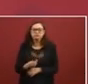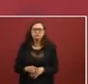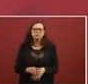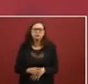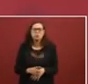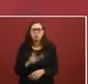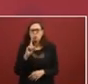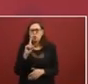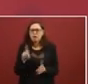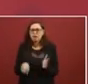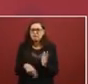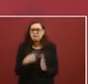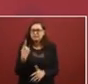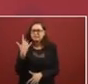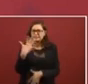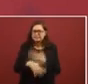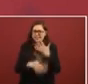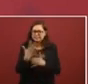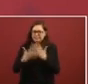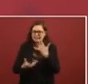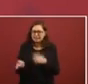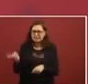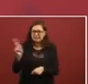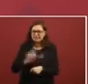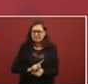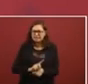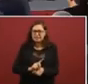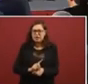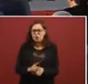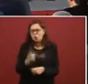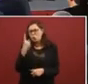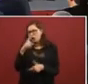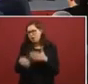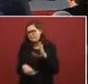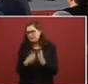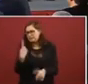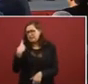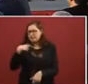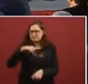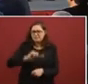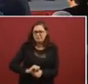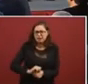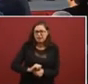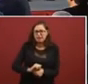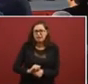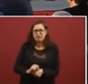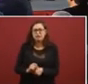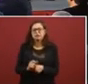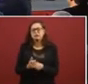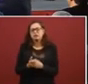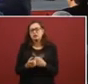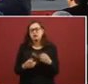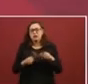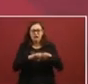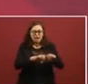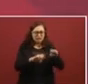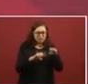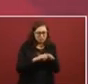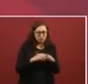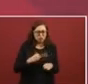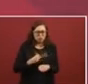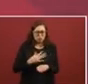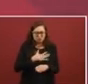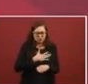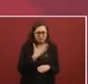posiblemente una vez cada 15 días, una vez a la semana, con el Gabinete de Bienestar, con el